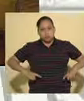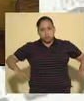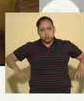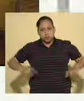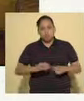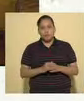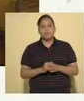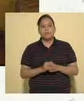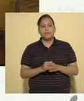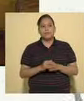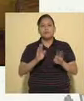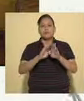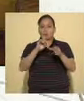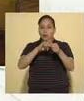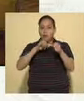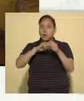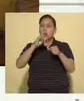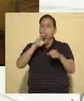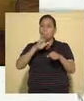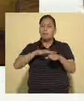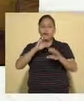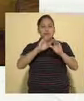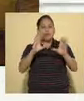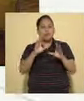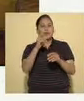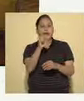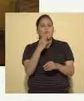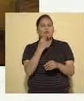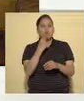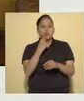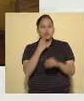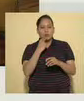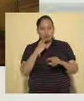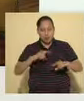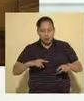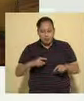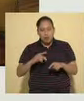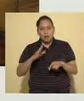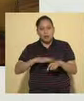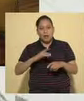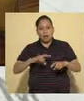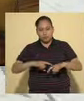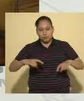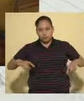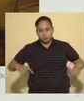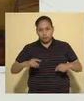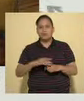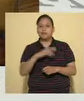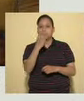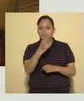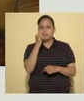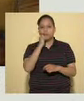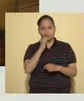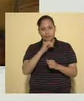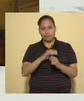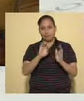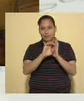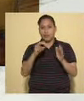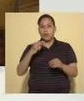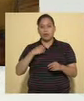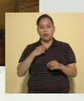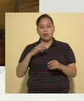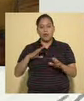los colores luminosos, pues utilizarlos en las partes donde queremos dar más volumen. Exactamente. Si a lo mejor